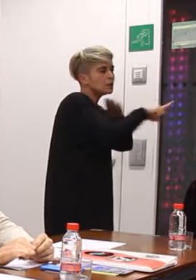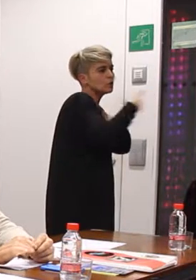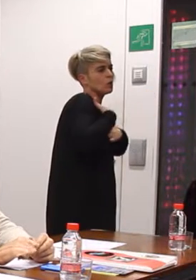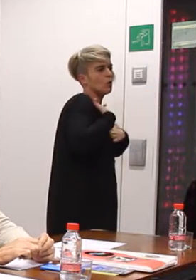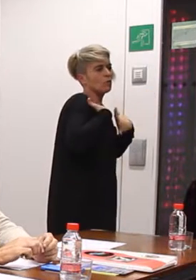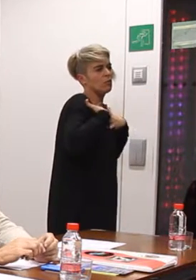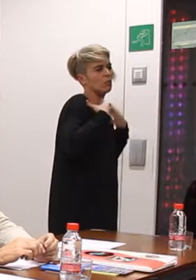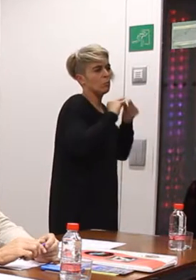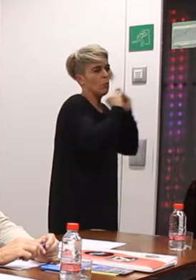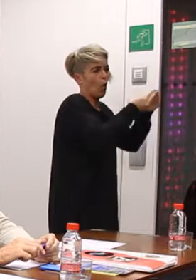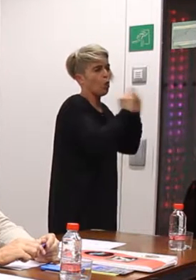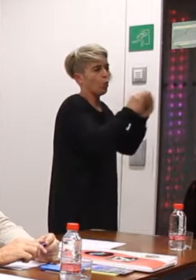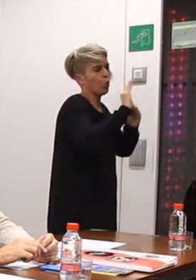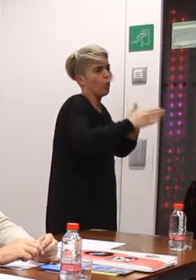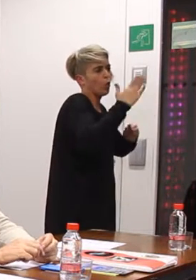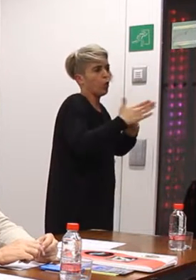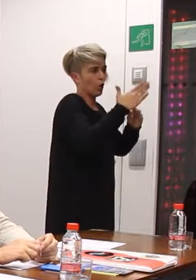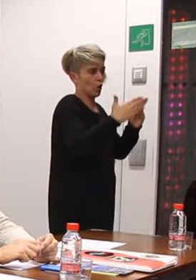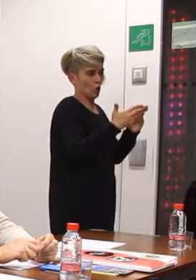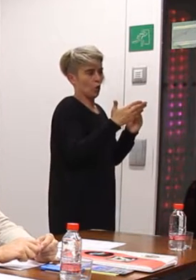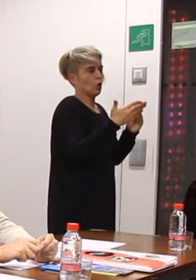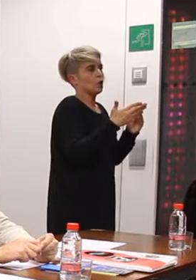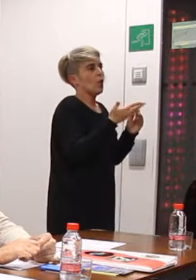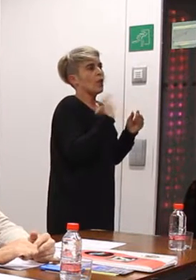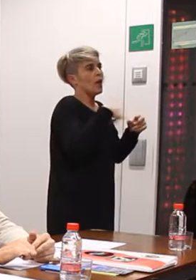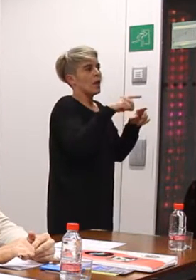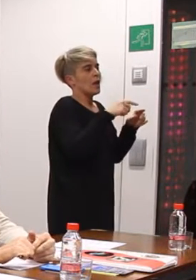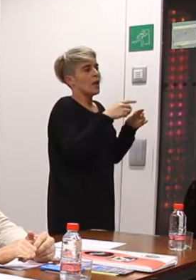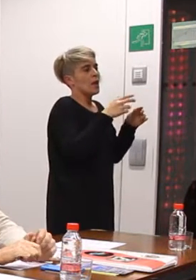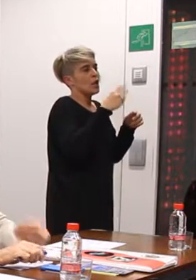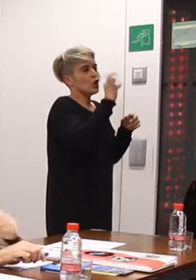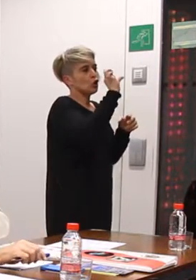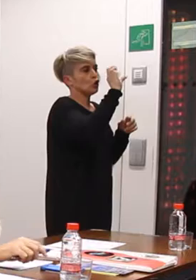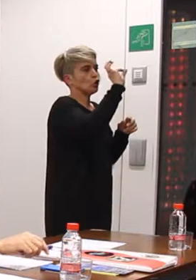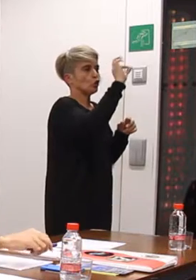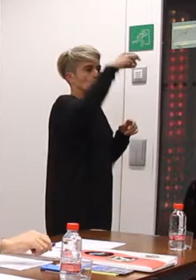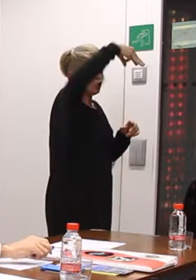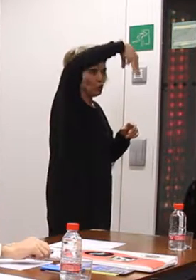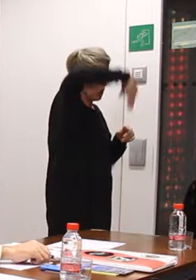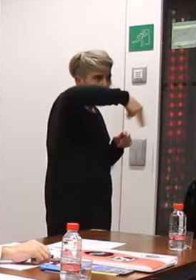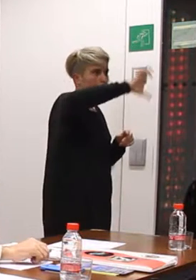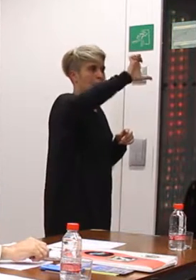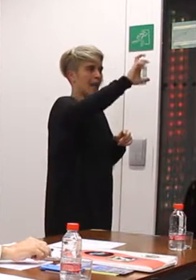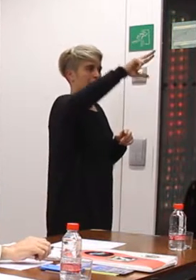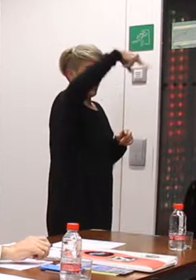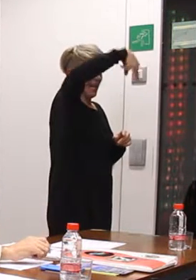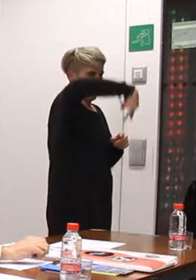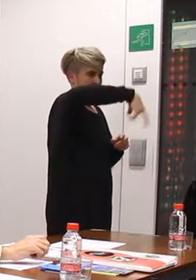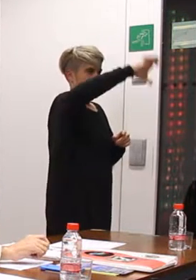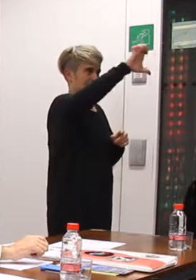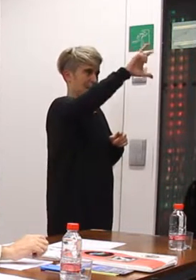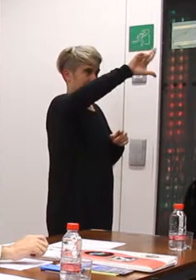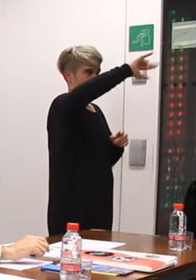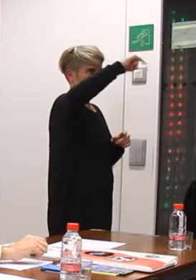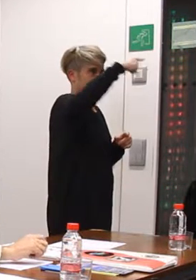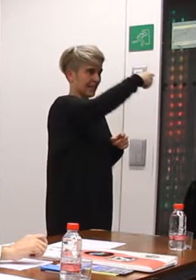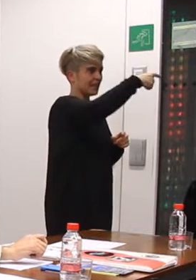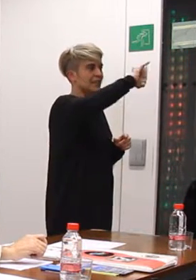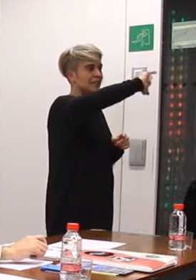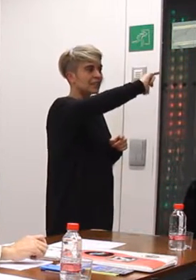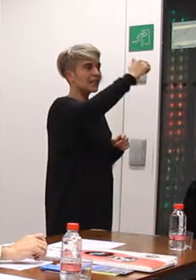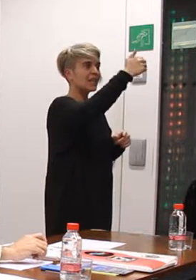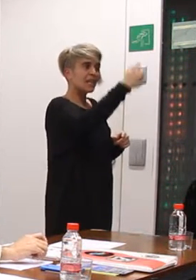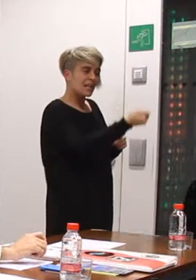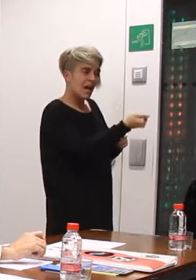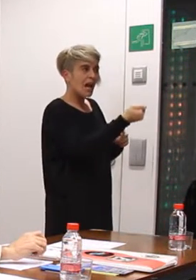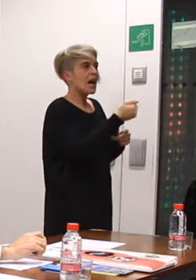un movimiento con nombre propio que se llama Som Energía, que además vino cuando estaba la tramitación de la ley de pobreza energética